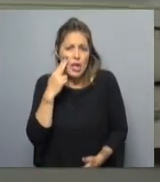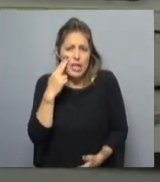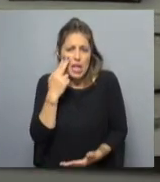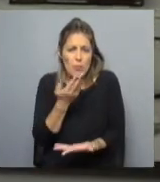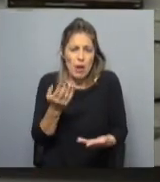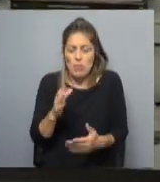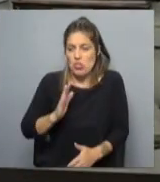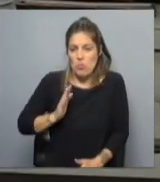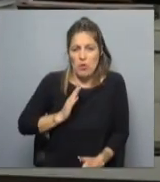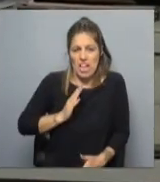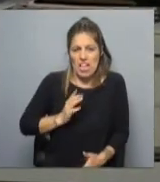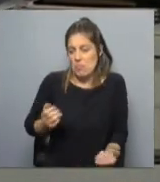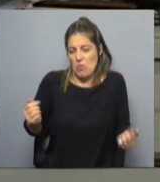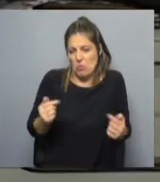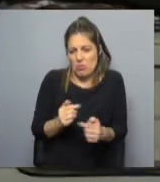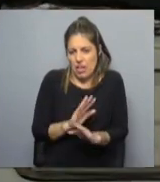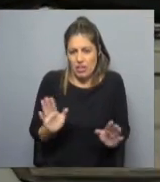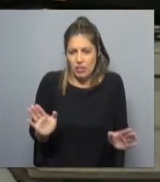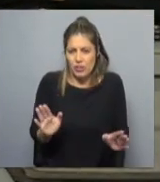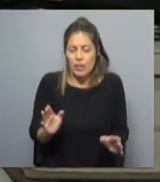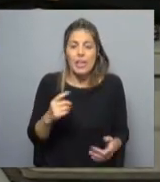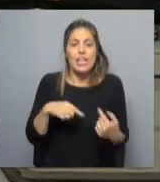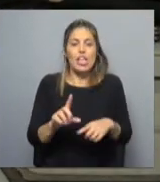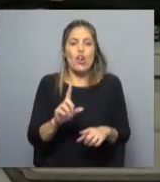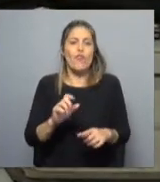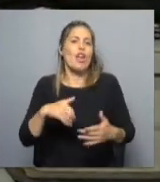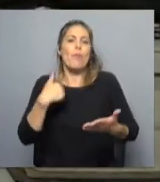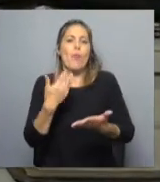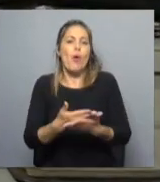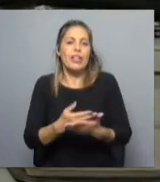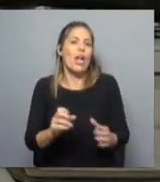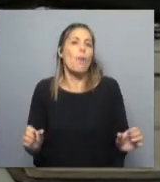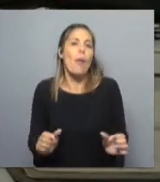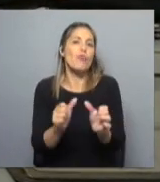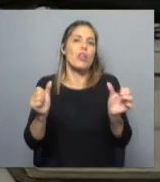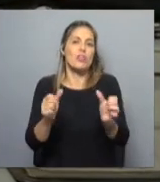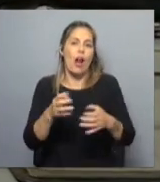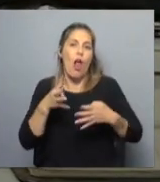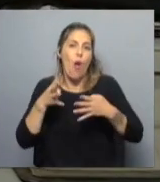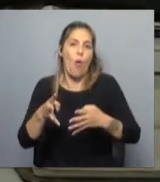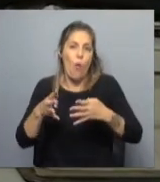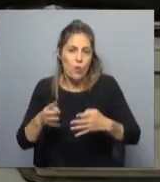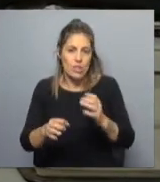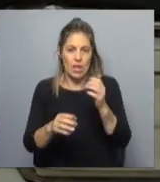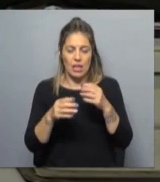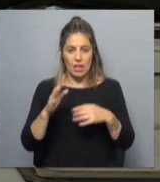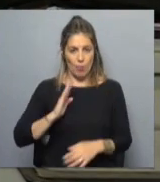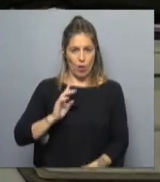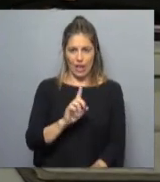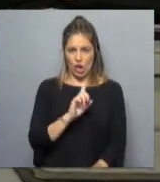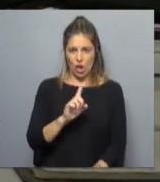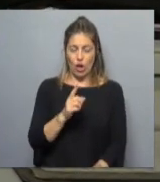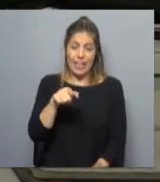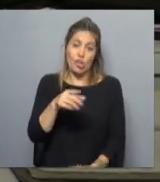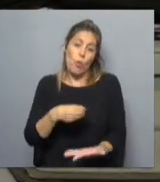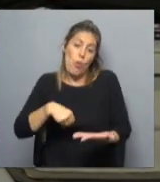de por ser mujeres, todo lo contrario. Y tampoco fue una propuesta, vamos a hacer la lucha de las mujeres, no. Eso ahora es como un